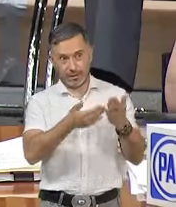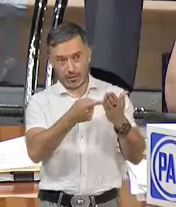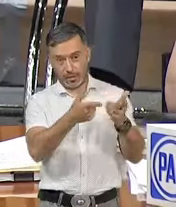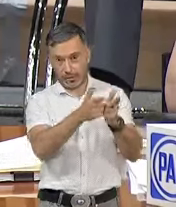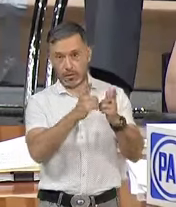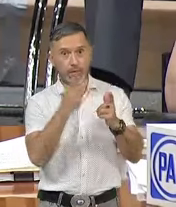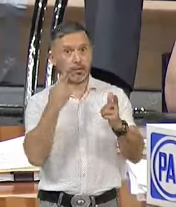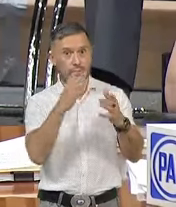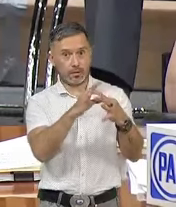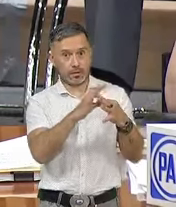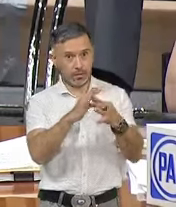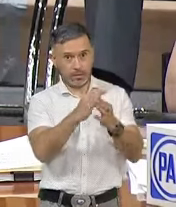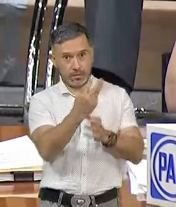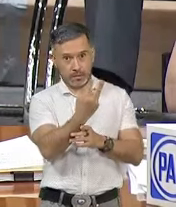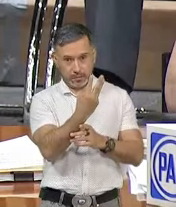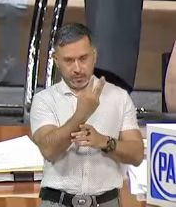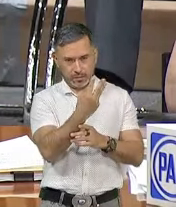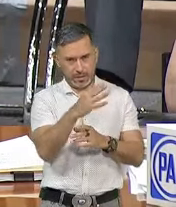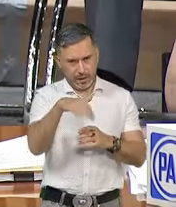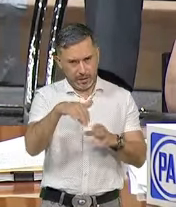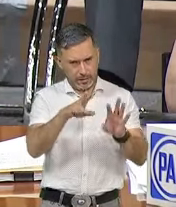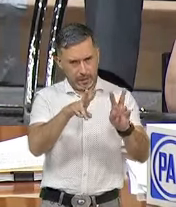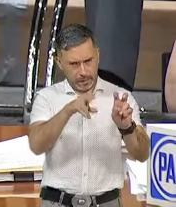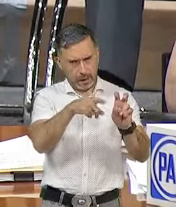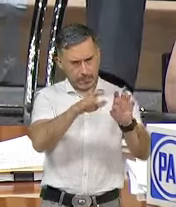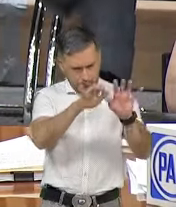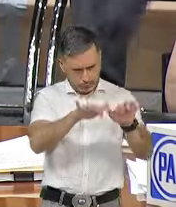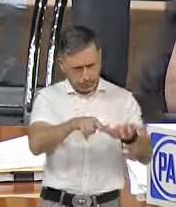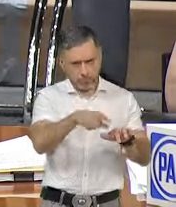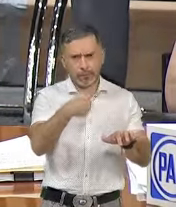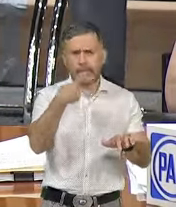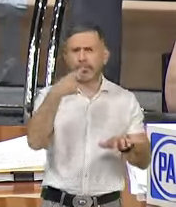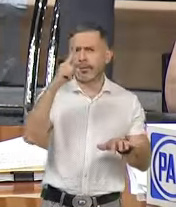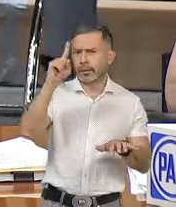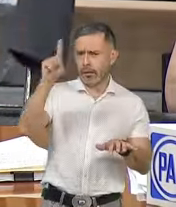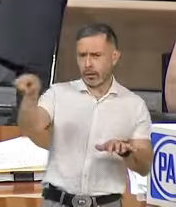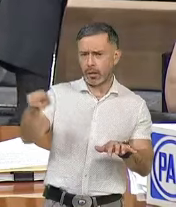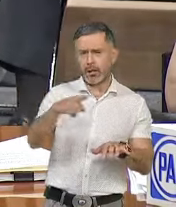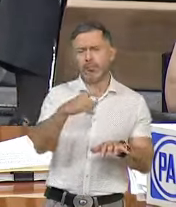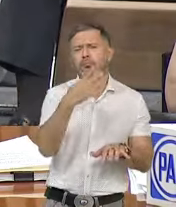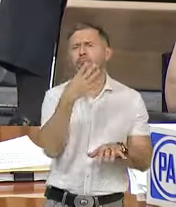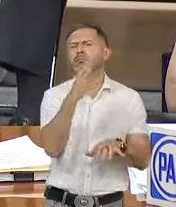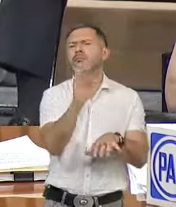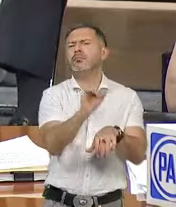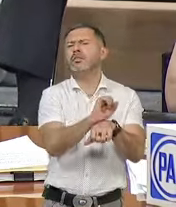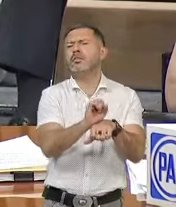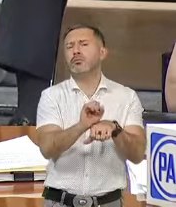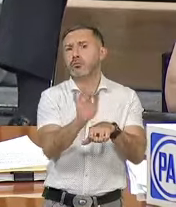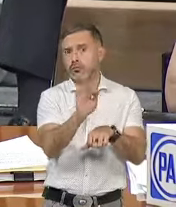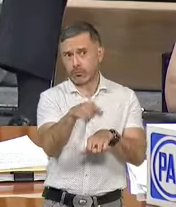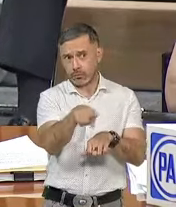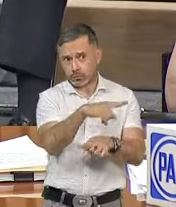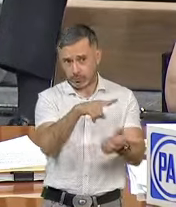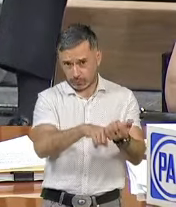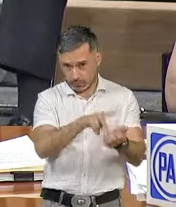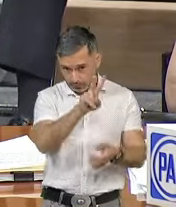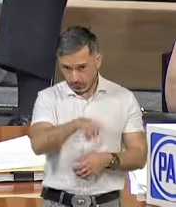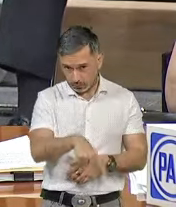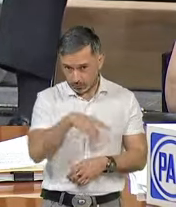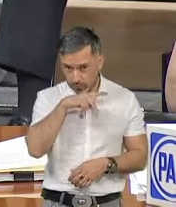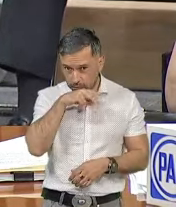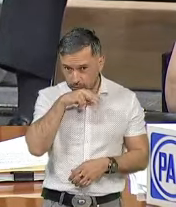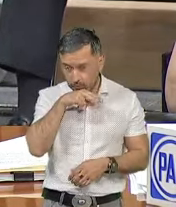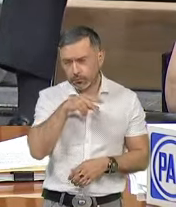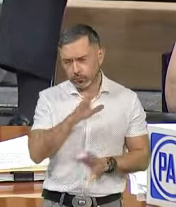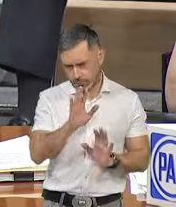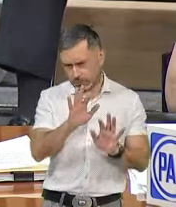queja sobre el tema anterior es lo mínimo que deberían de ser si es que verdad están tan preocupados porque